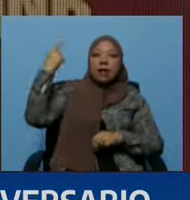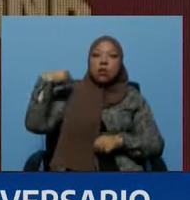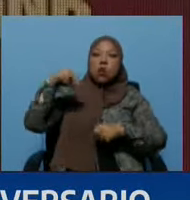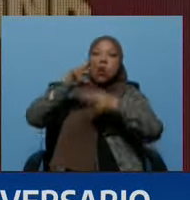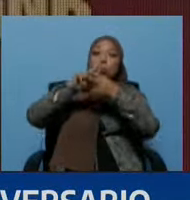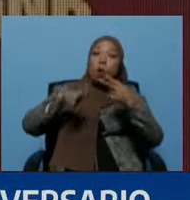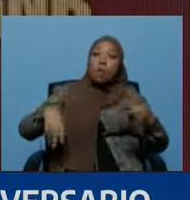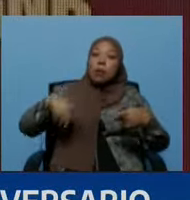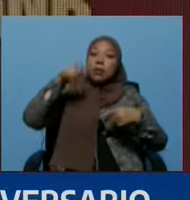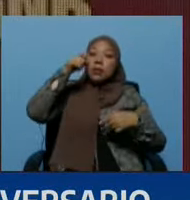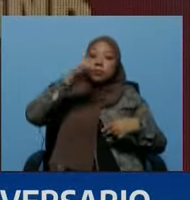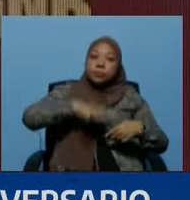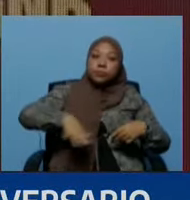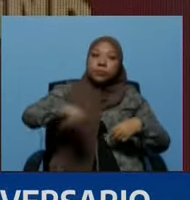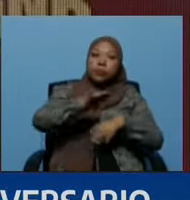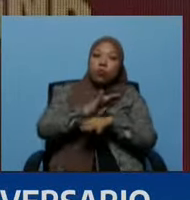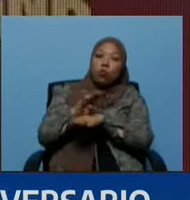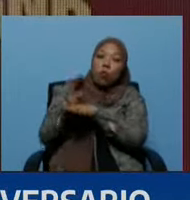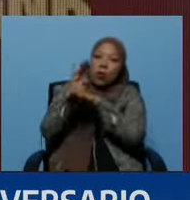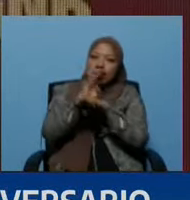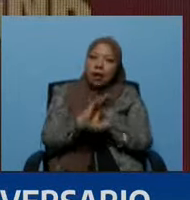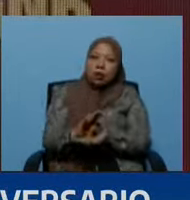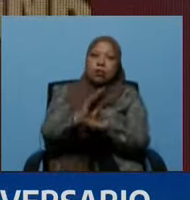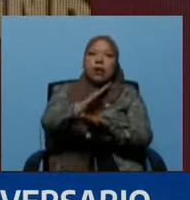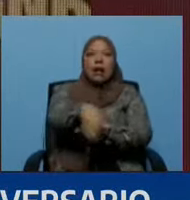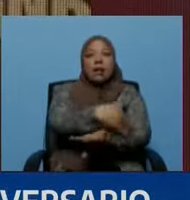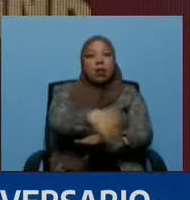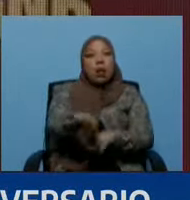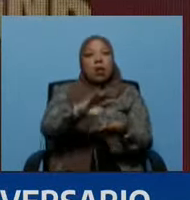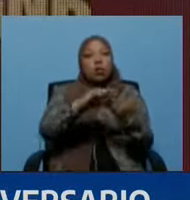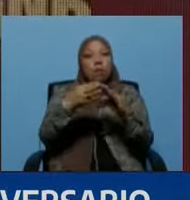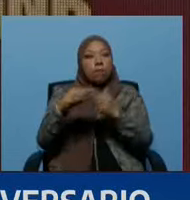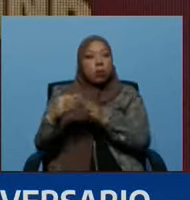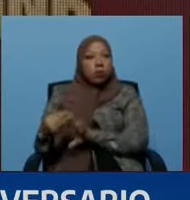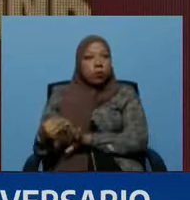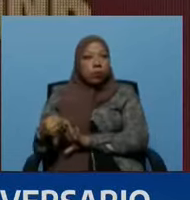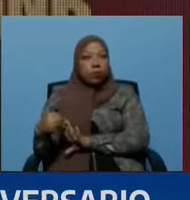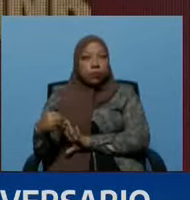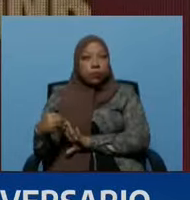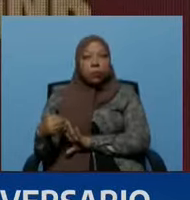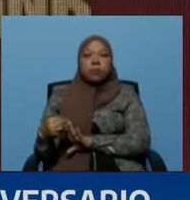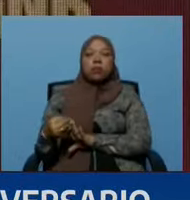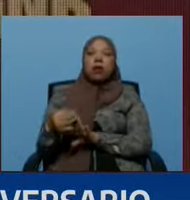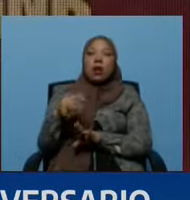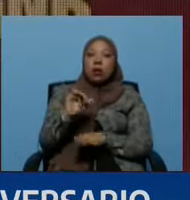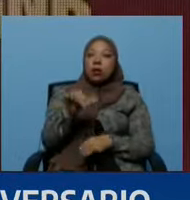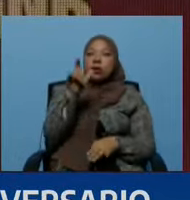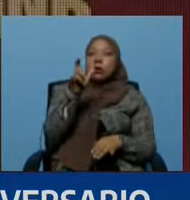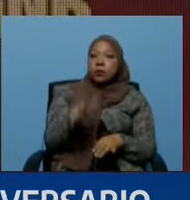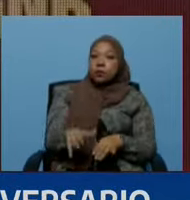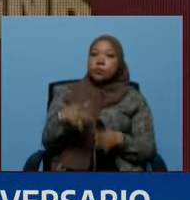el pueblo. Proteger a nuestro pueblo en la calle, en la comunidad, en el barrio, en el urbanismo.